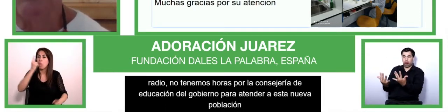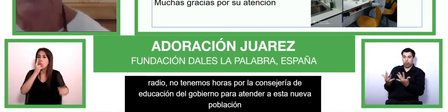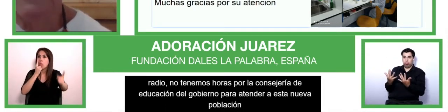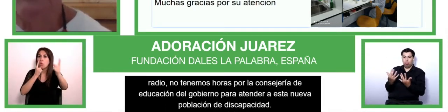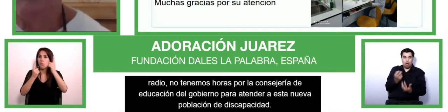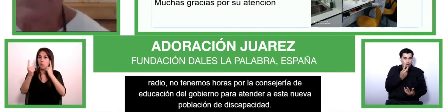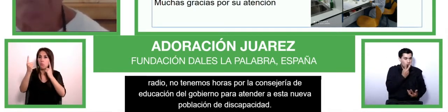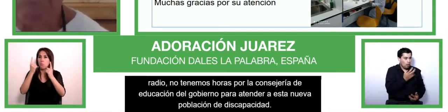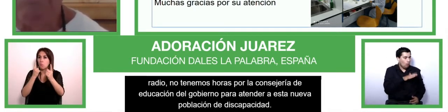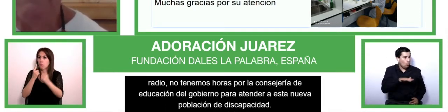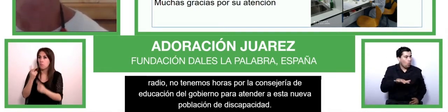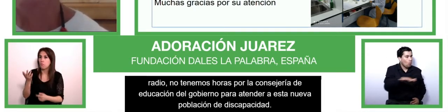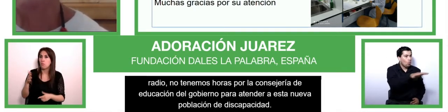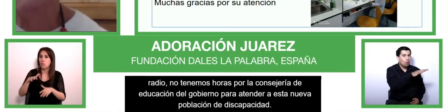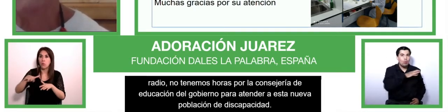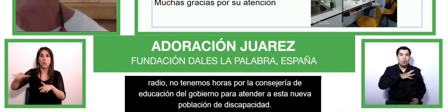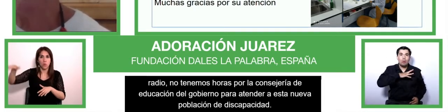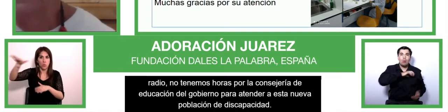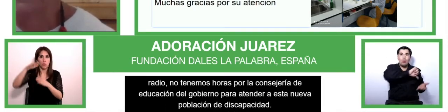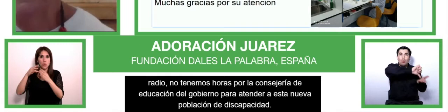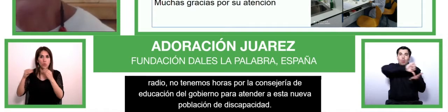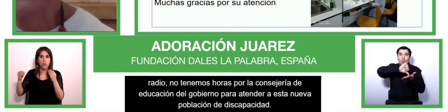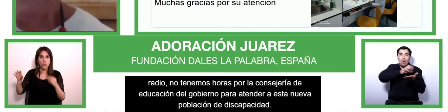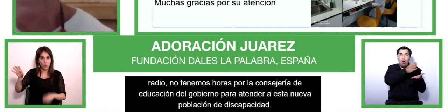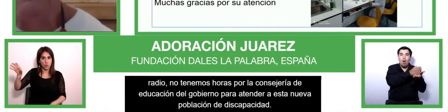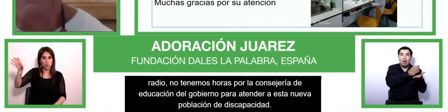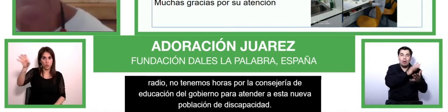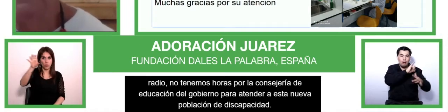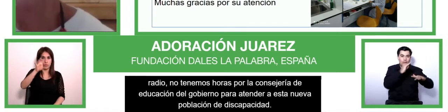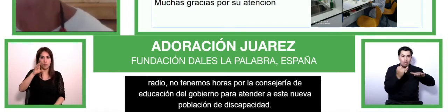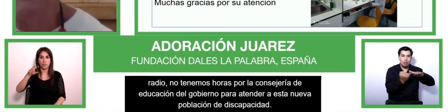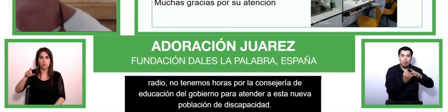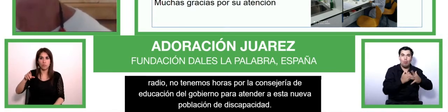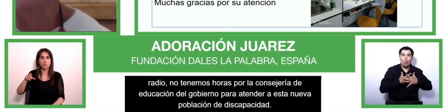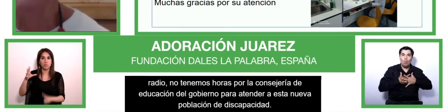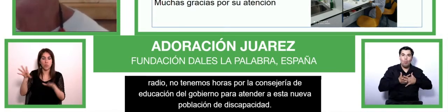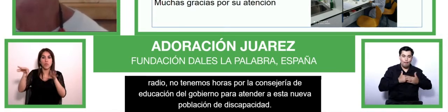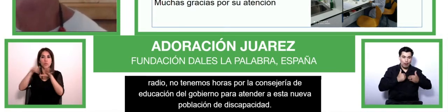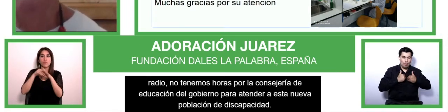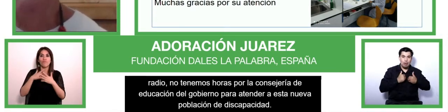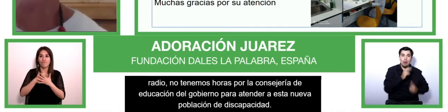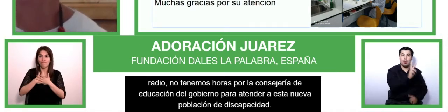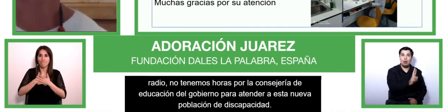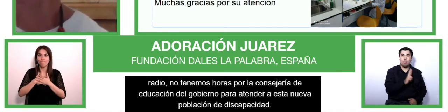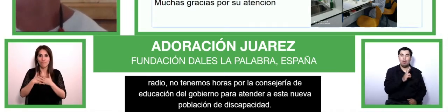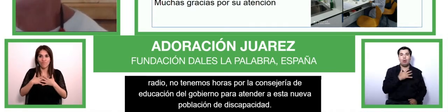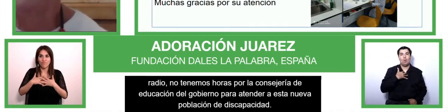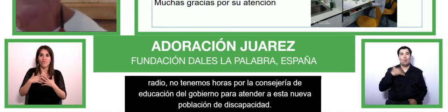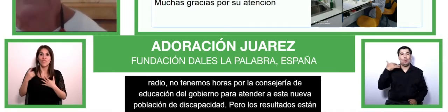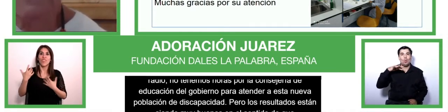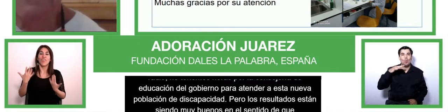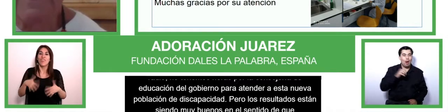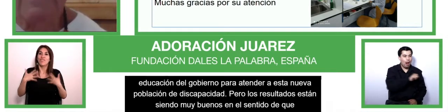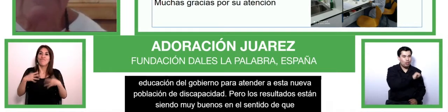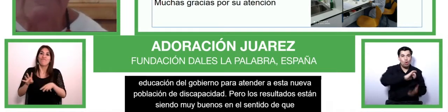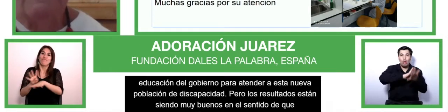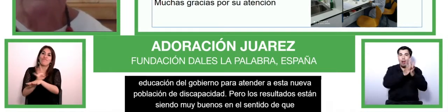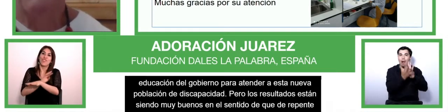centro inclusivo que es capaz de dar una respuesta a todas las